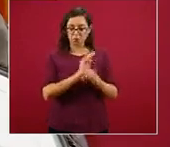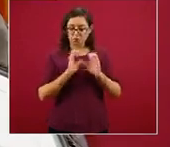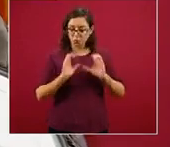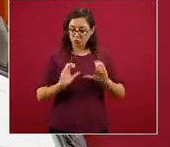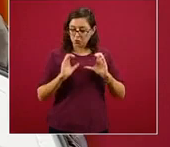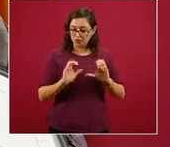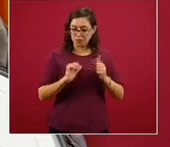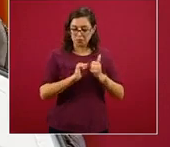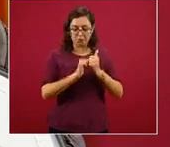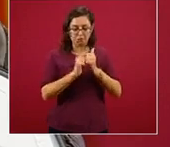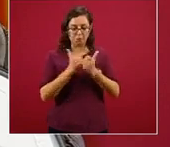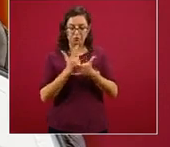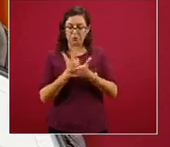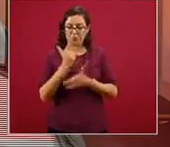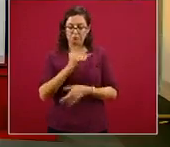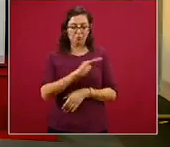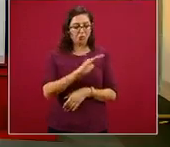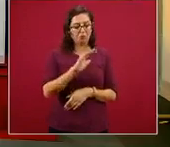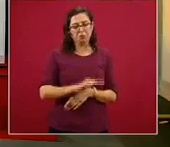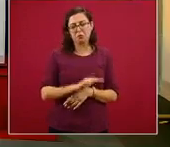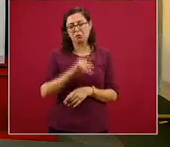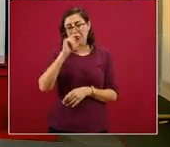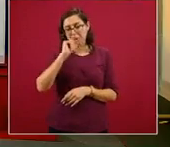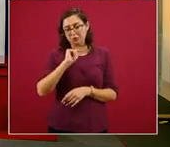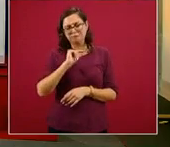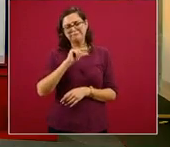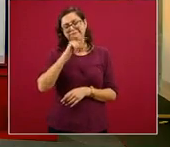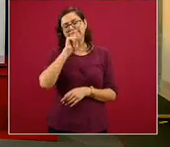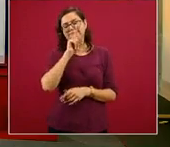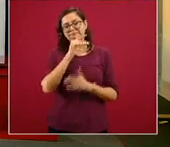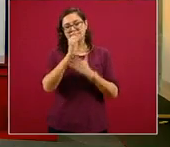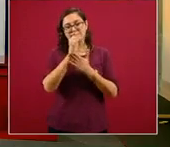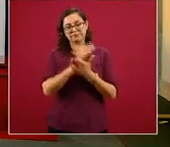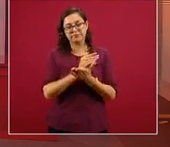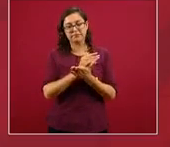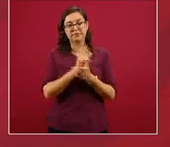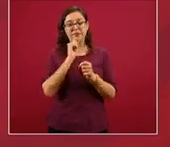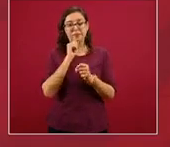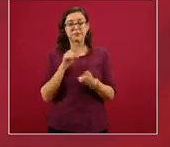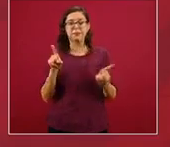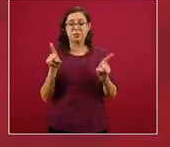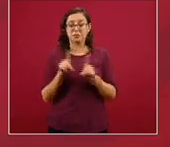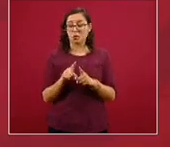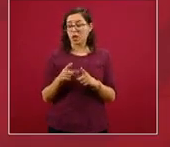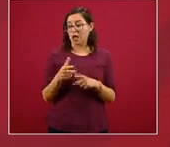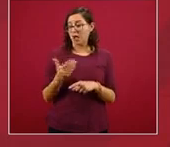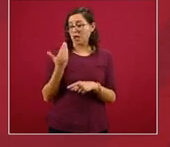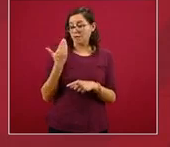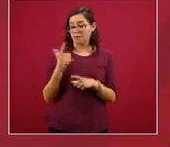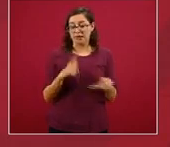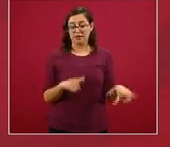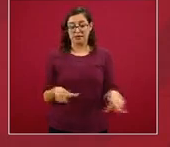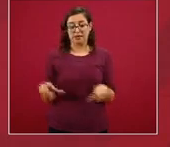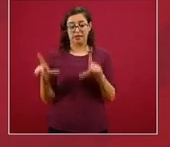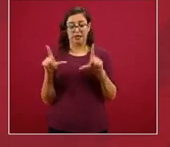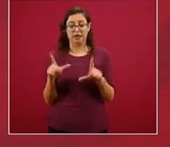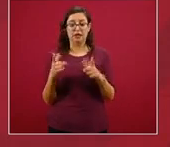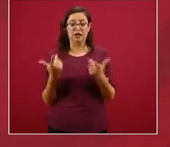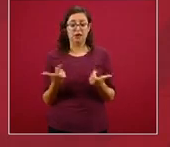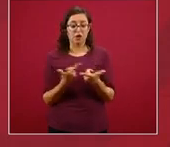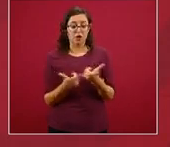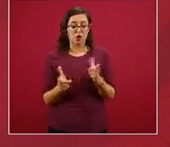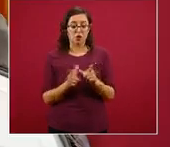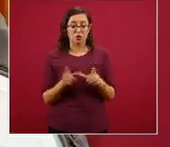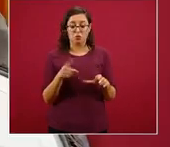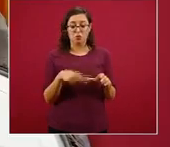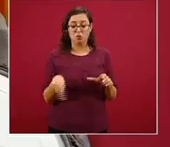enfermar más grave y de fallecer. Y ojo, aún como lo que acabamos de ver en las gráficas, estos grupos de profesionales de la